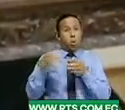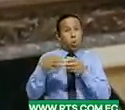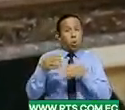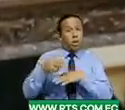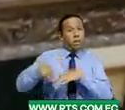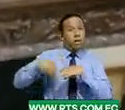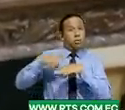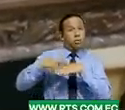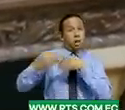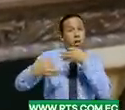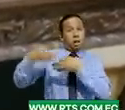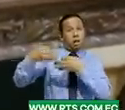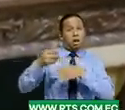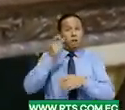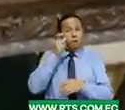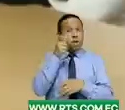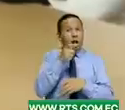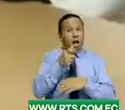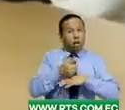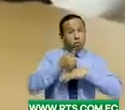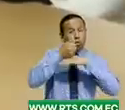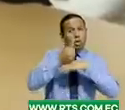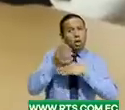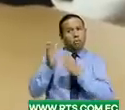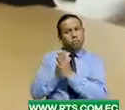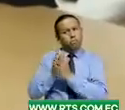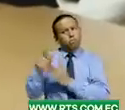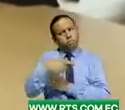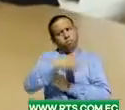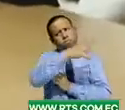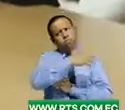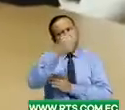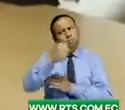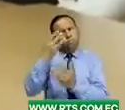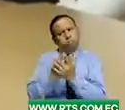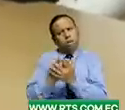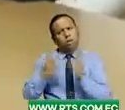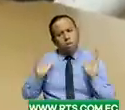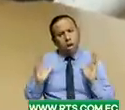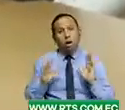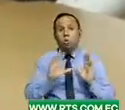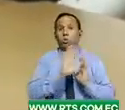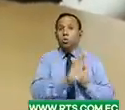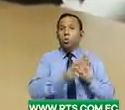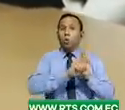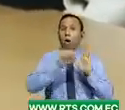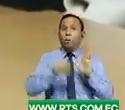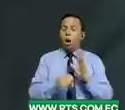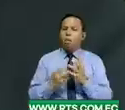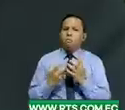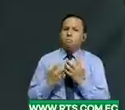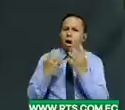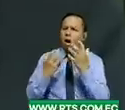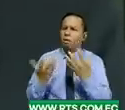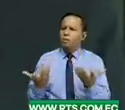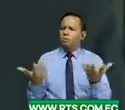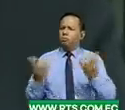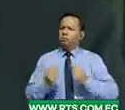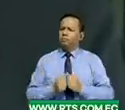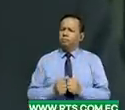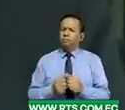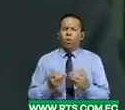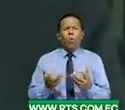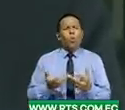general del Estado, Diana Salazar, dictó prisión preventiva. Su defensa se mostró molesta. Yo creo que es